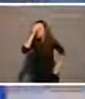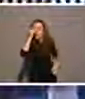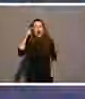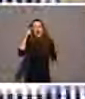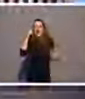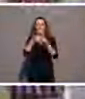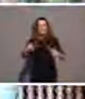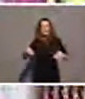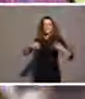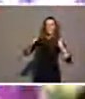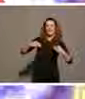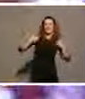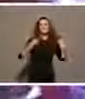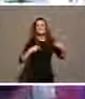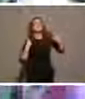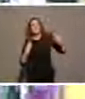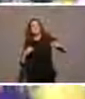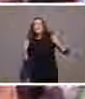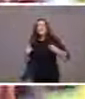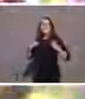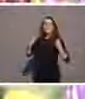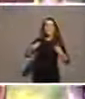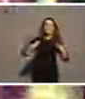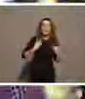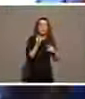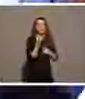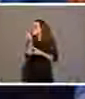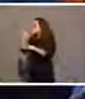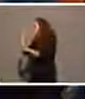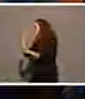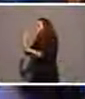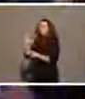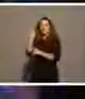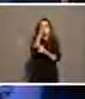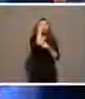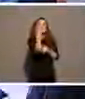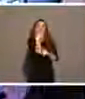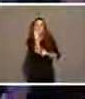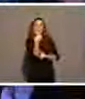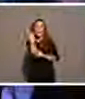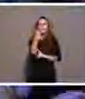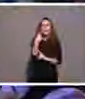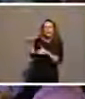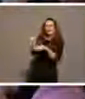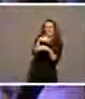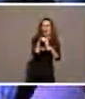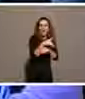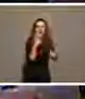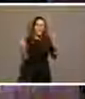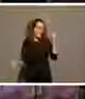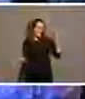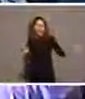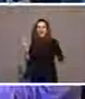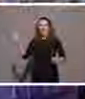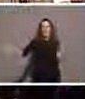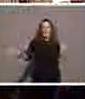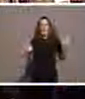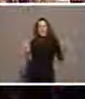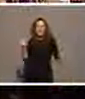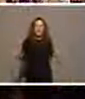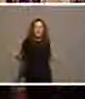pasarlo bien. Doy media vuelta o la vuelta entera, la calle es mi pista de baile. ¡Qué bonito,